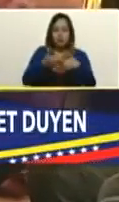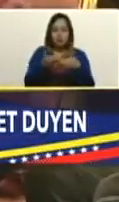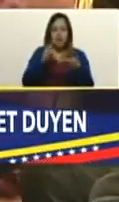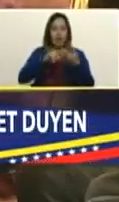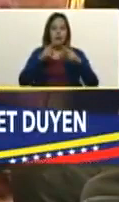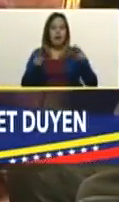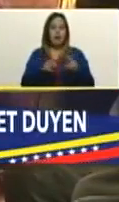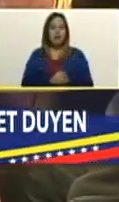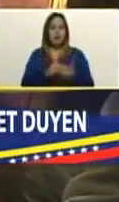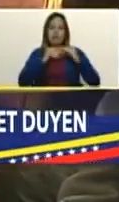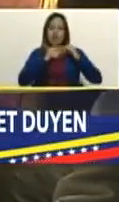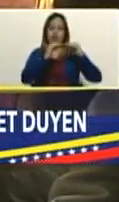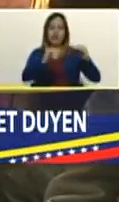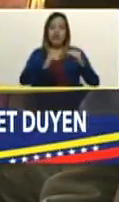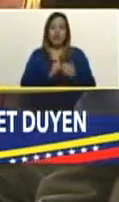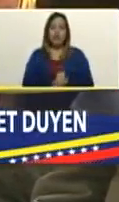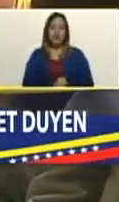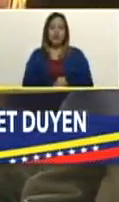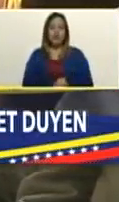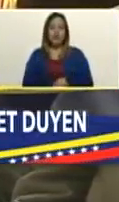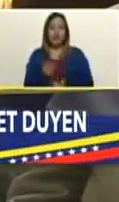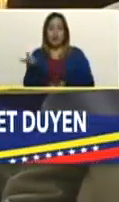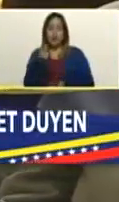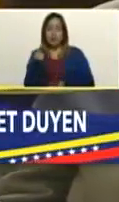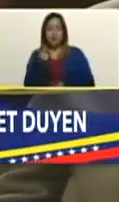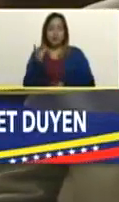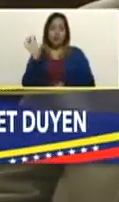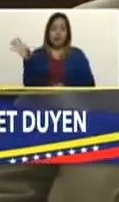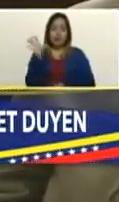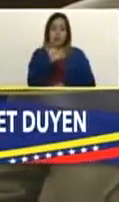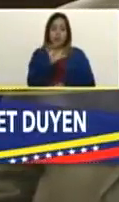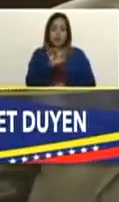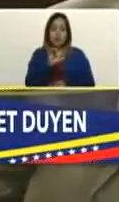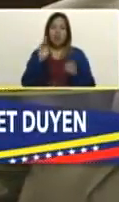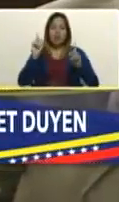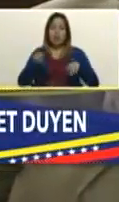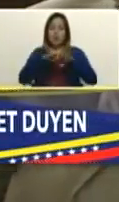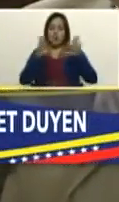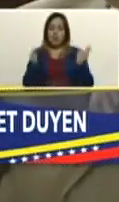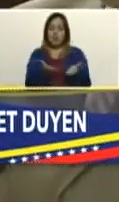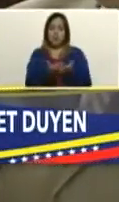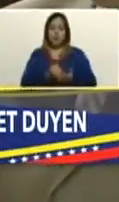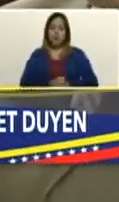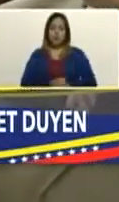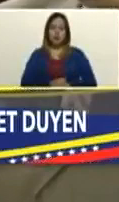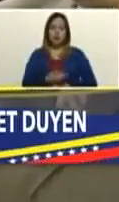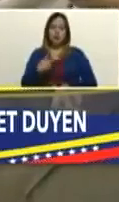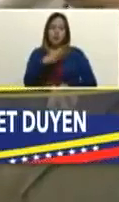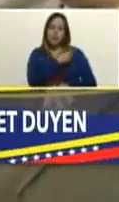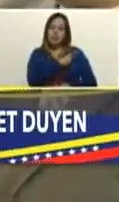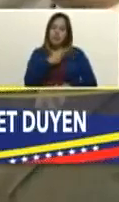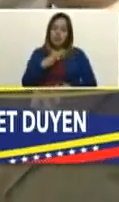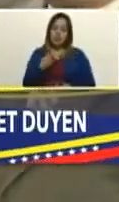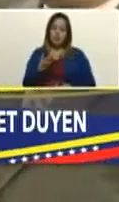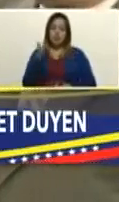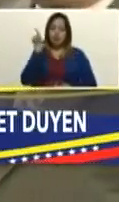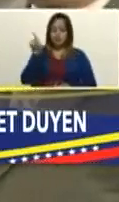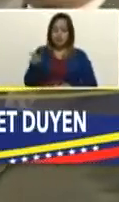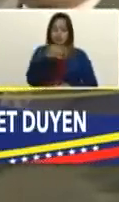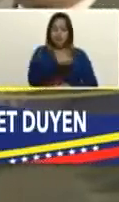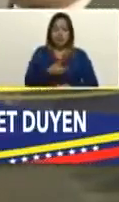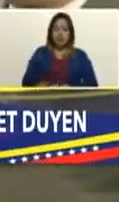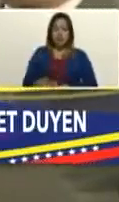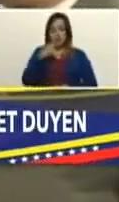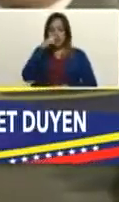y estabilidad en las dos regiones y en el mundo. Les deseo su excelencia, presidente, y